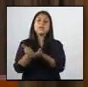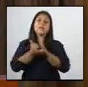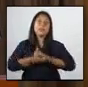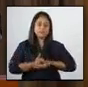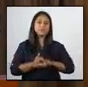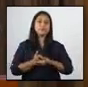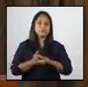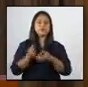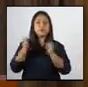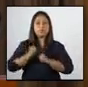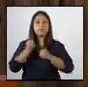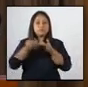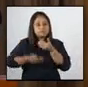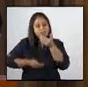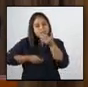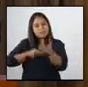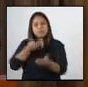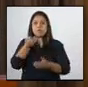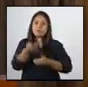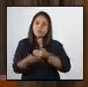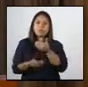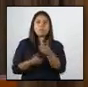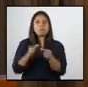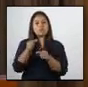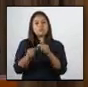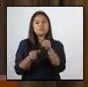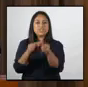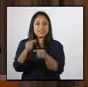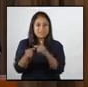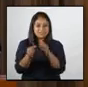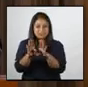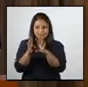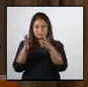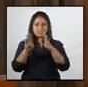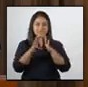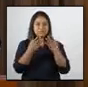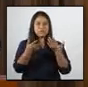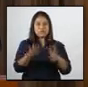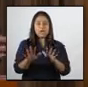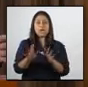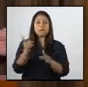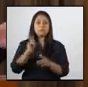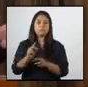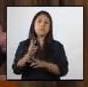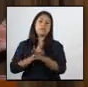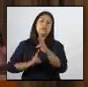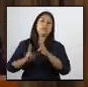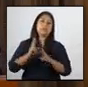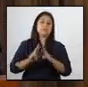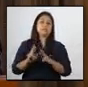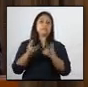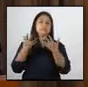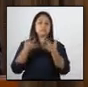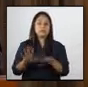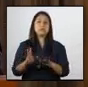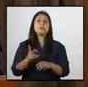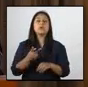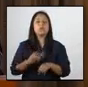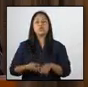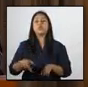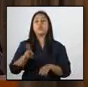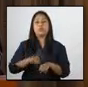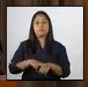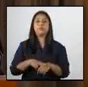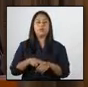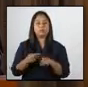poder ir avanzando en ese proceso gradual pero sobre todo en volver a tener una nueva